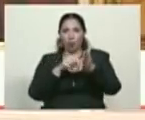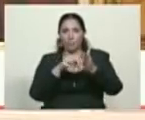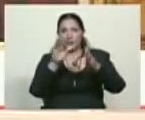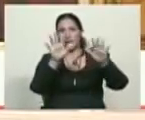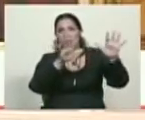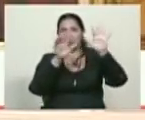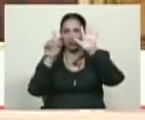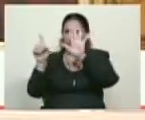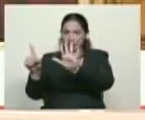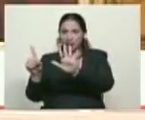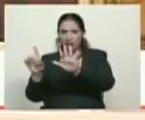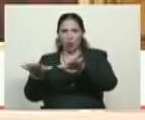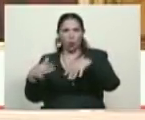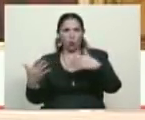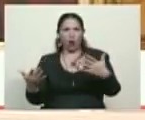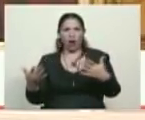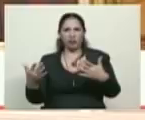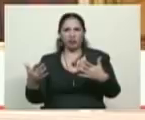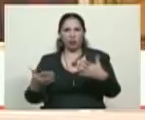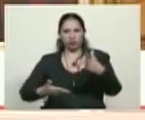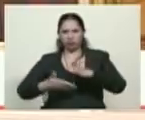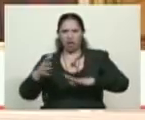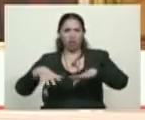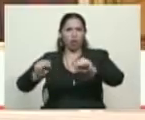2016, cuando vinieron a la toma de Caracas,